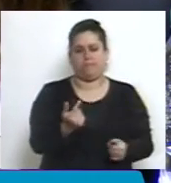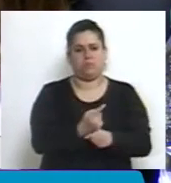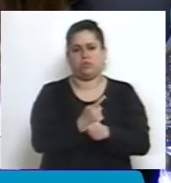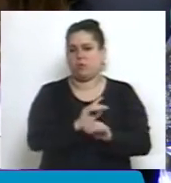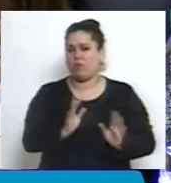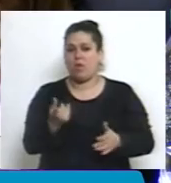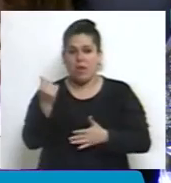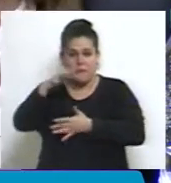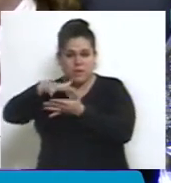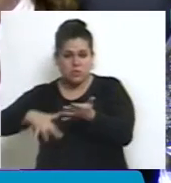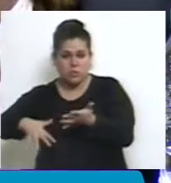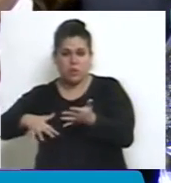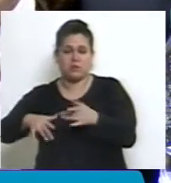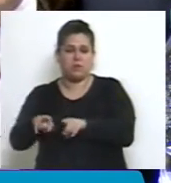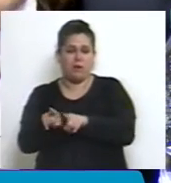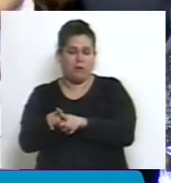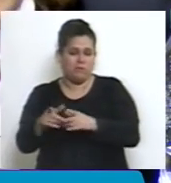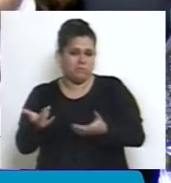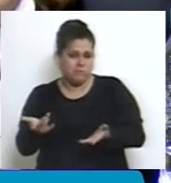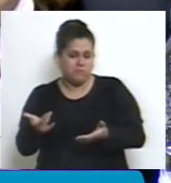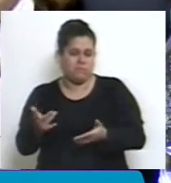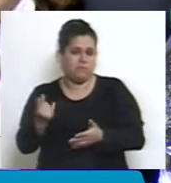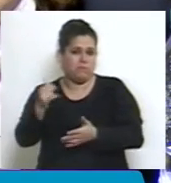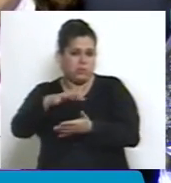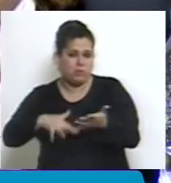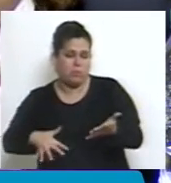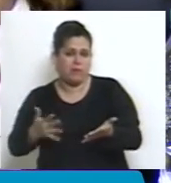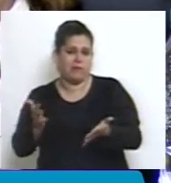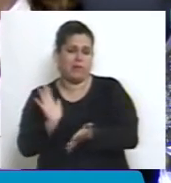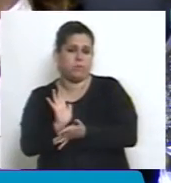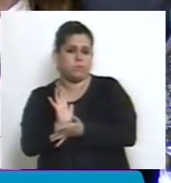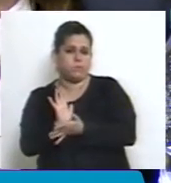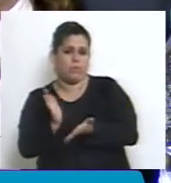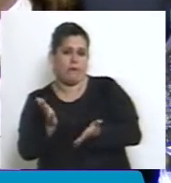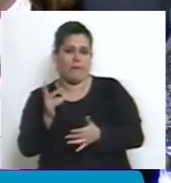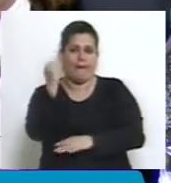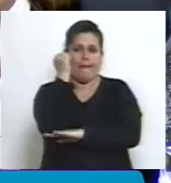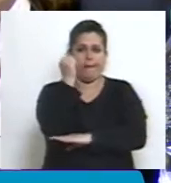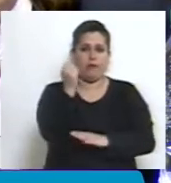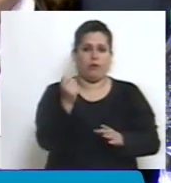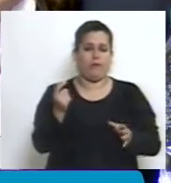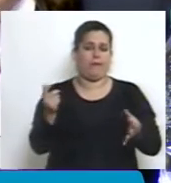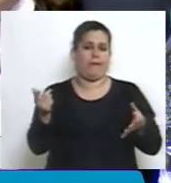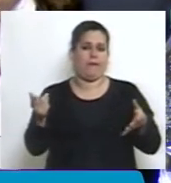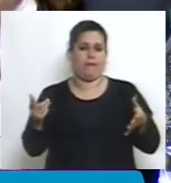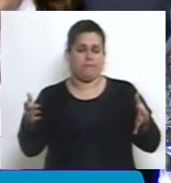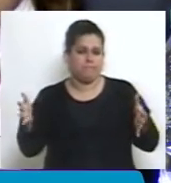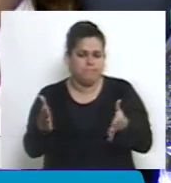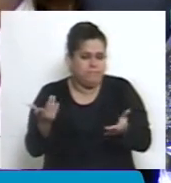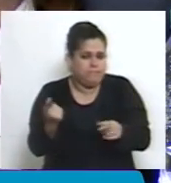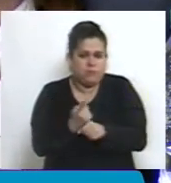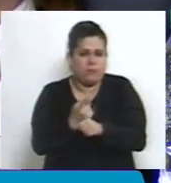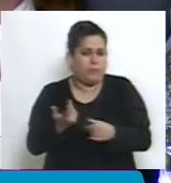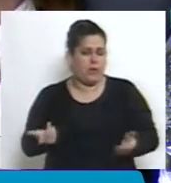este presupuesto tan laxo, tan ajeno a la economía real, si no